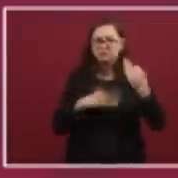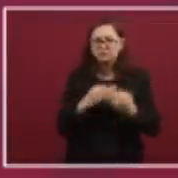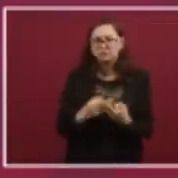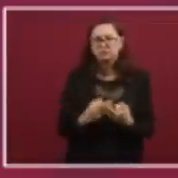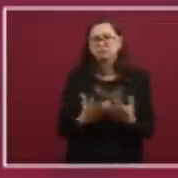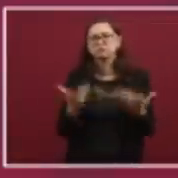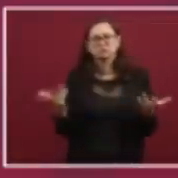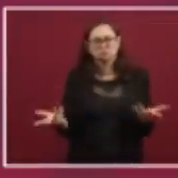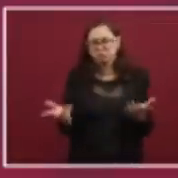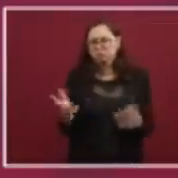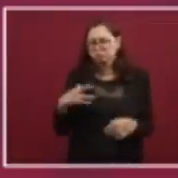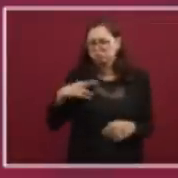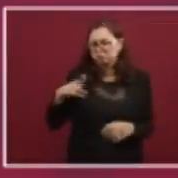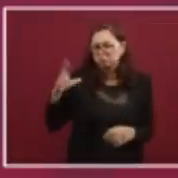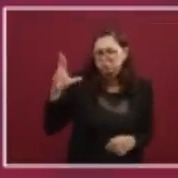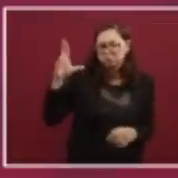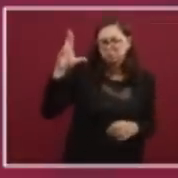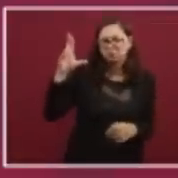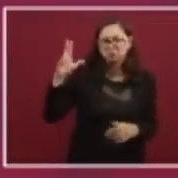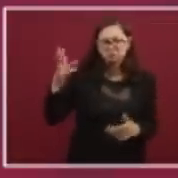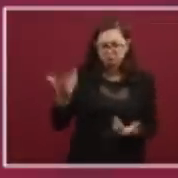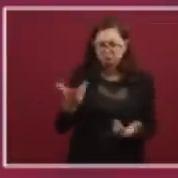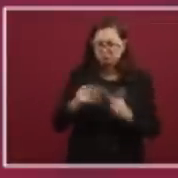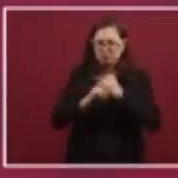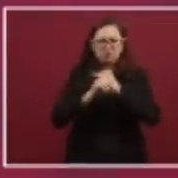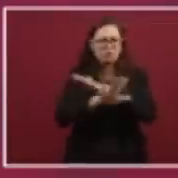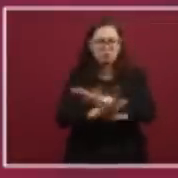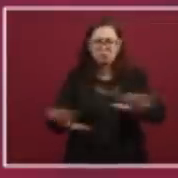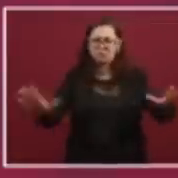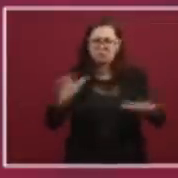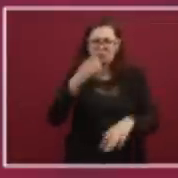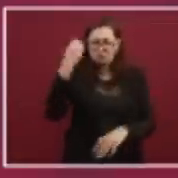todos estamos obligados a informar.